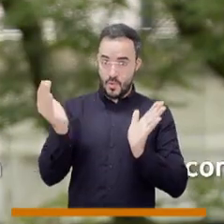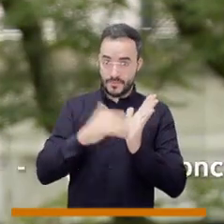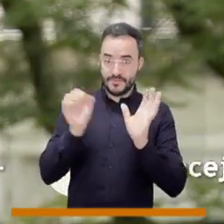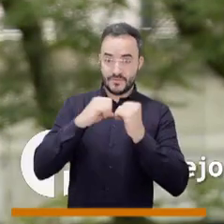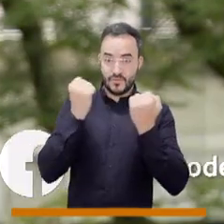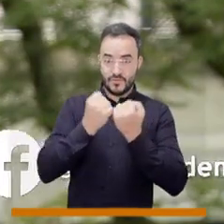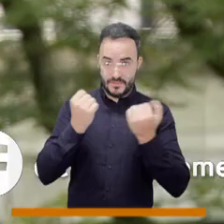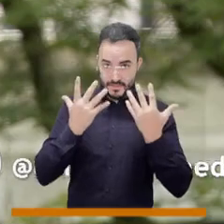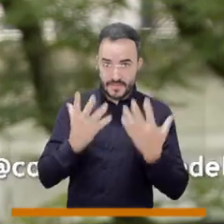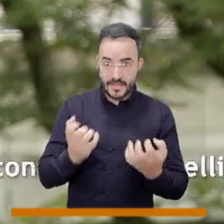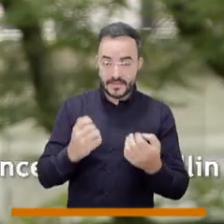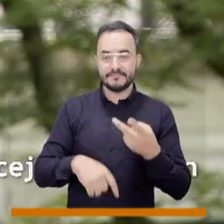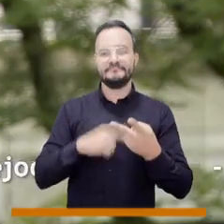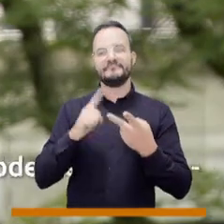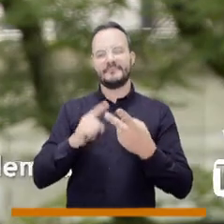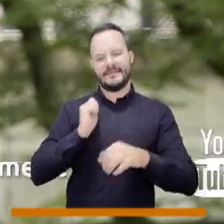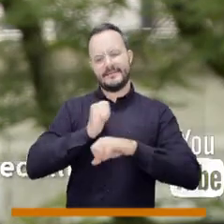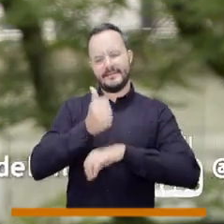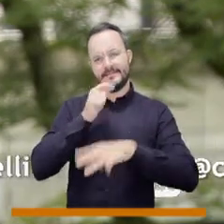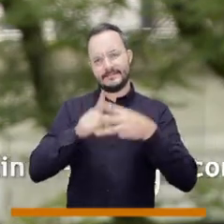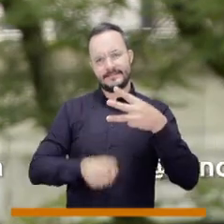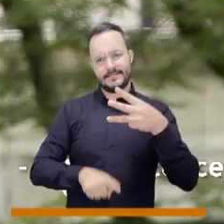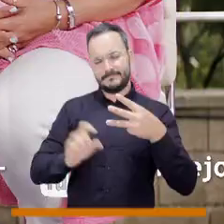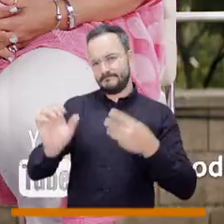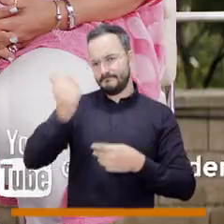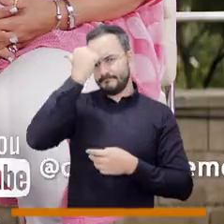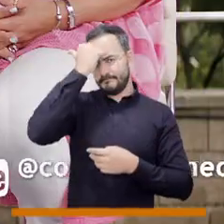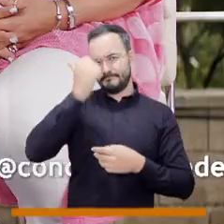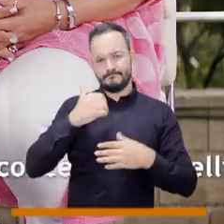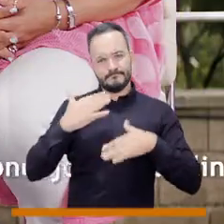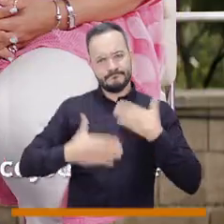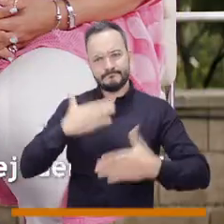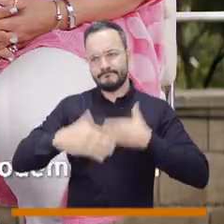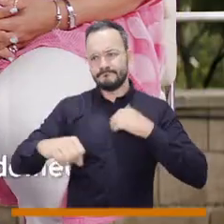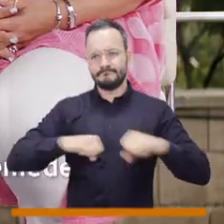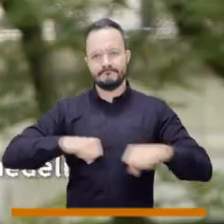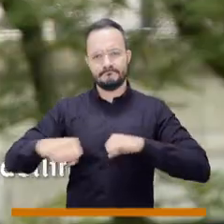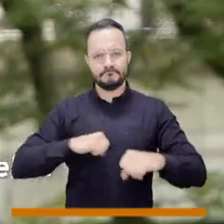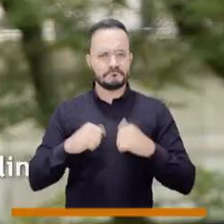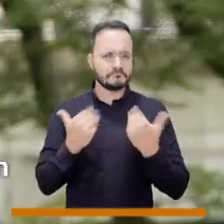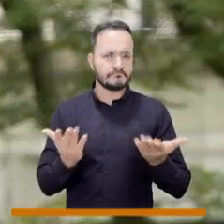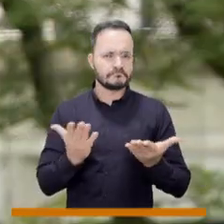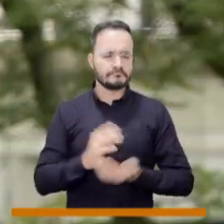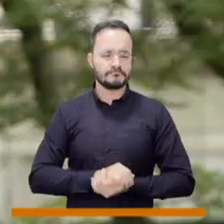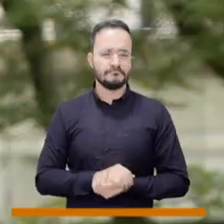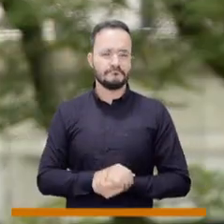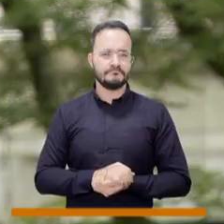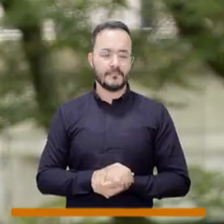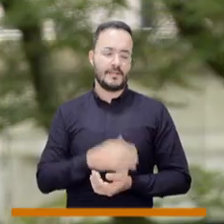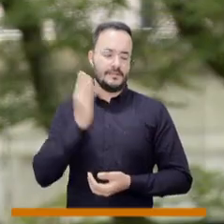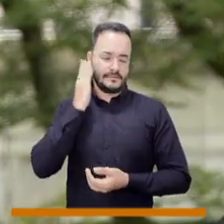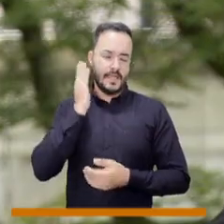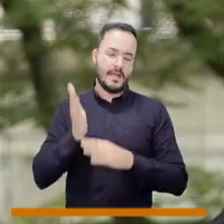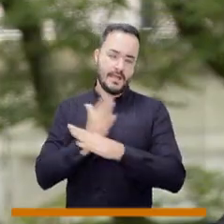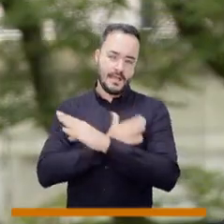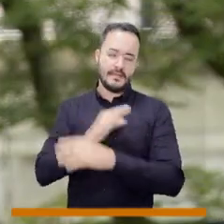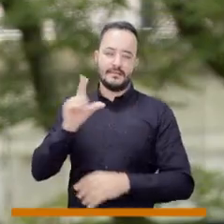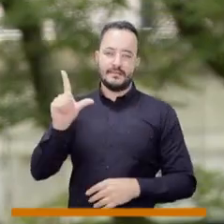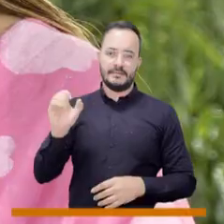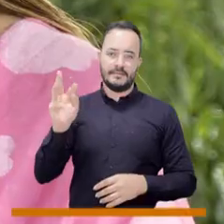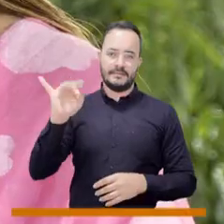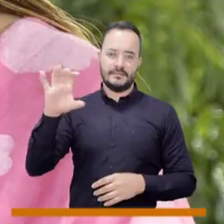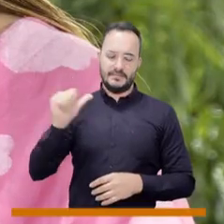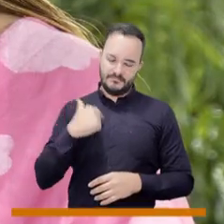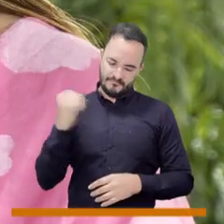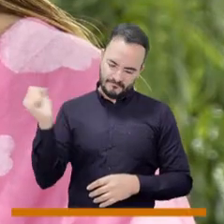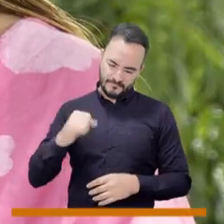Consejo? ¿Y cuáles serían esas tres tareas prioritarias o para continuar que tienen ustedes en su agenda? Ya la doctora